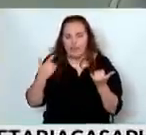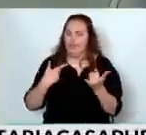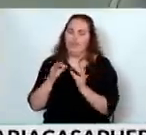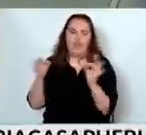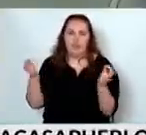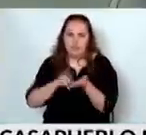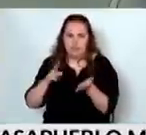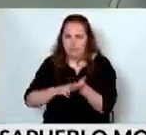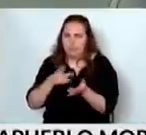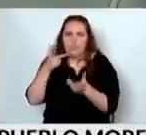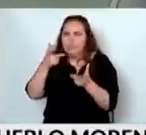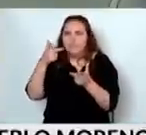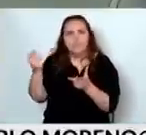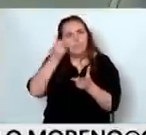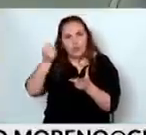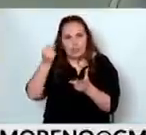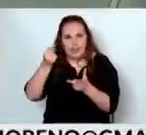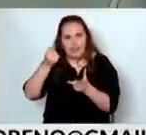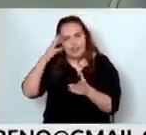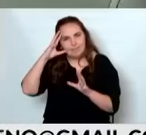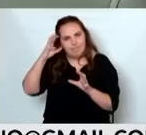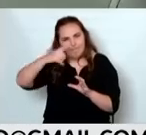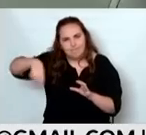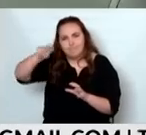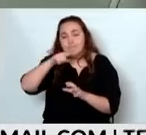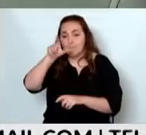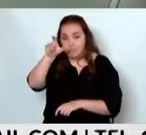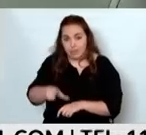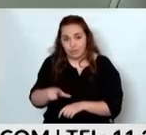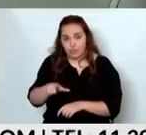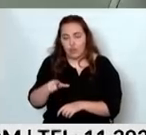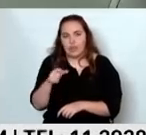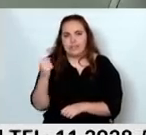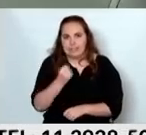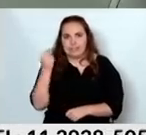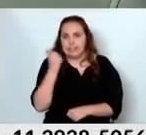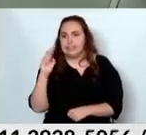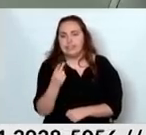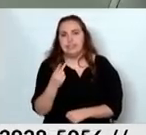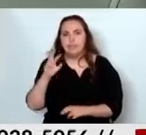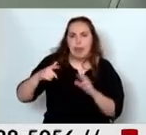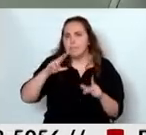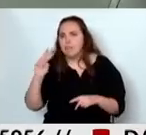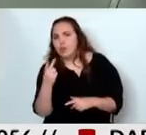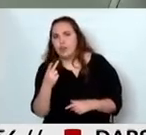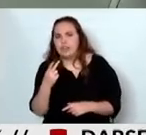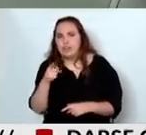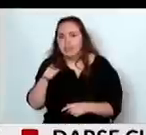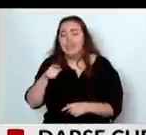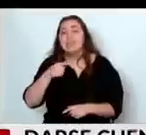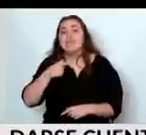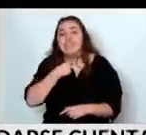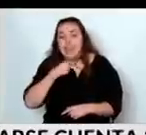frase que me parece importante recalcar. Las personas que intentan suicidarse o que se suicidan no quieren morir, quieren matar al